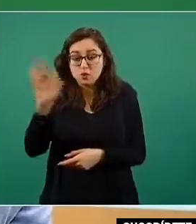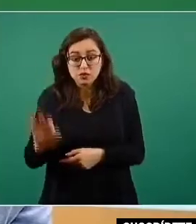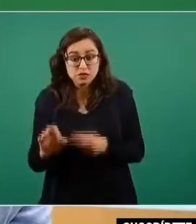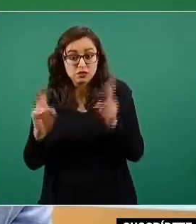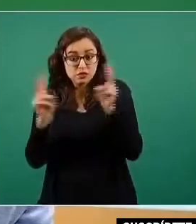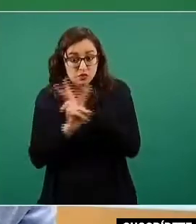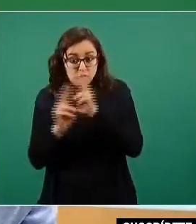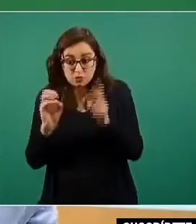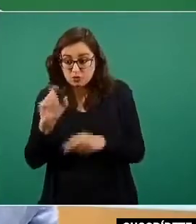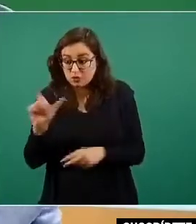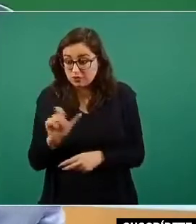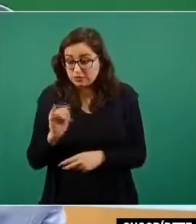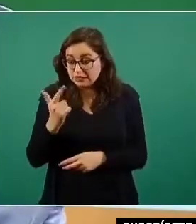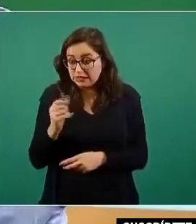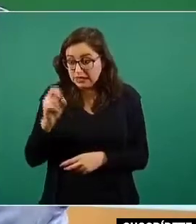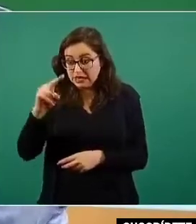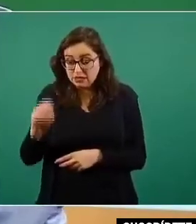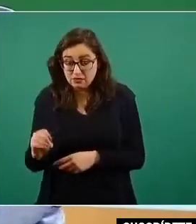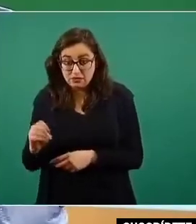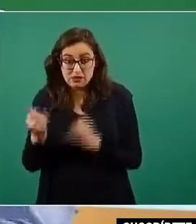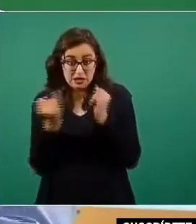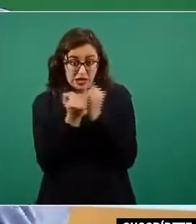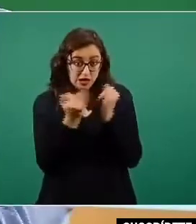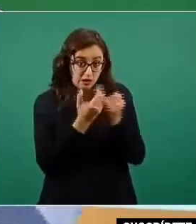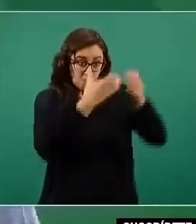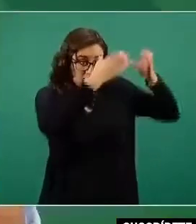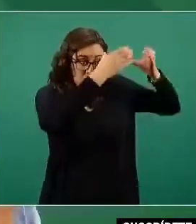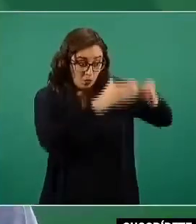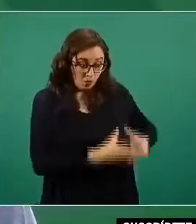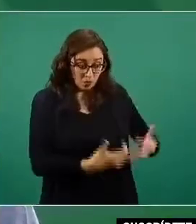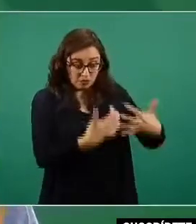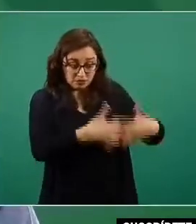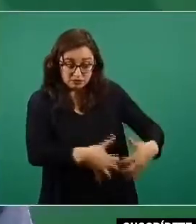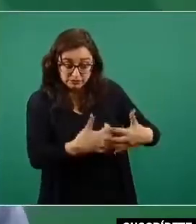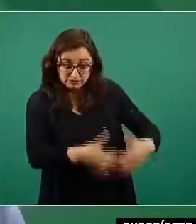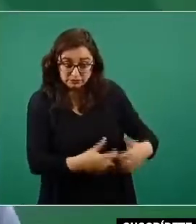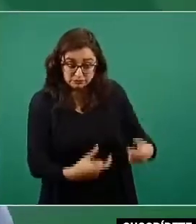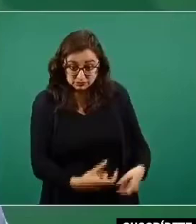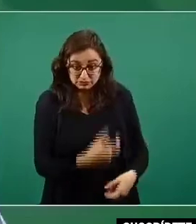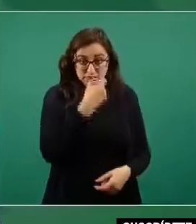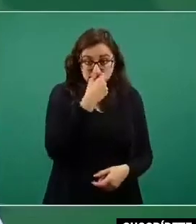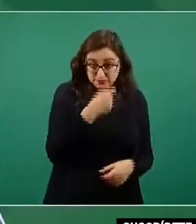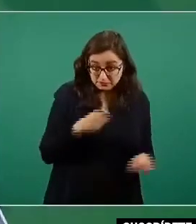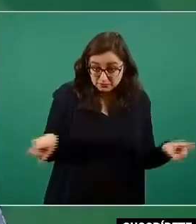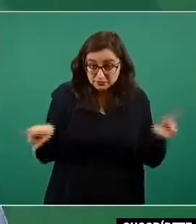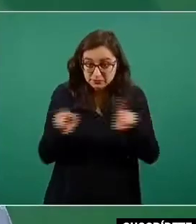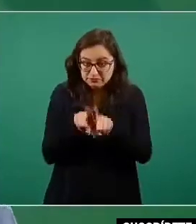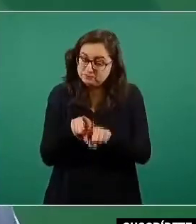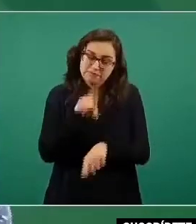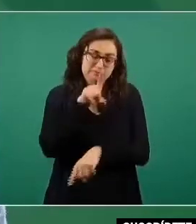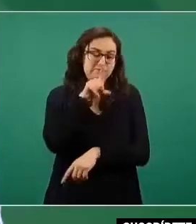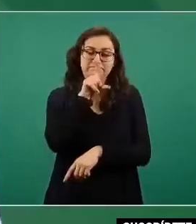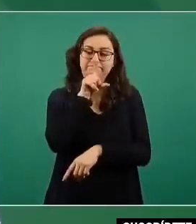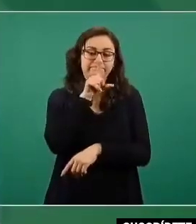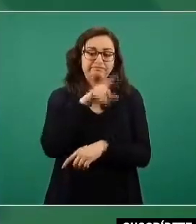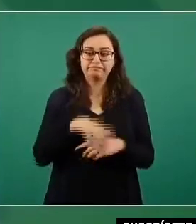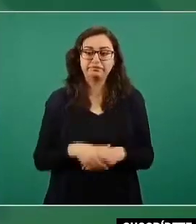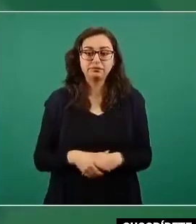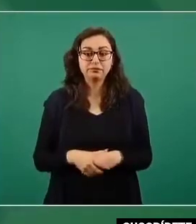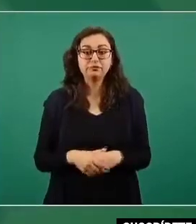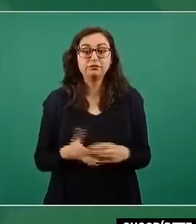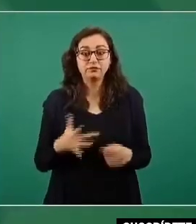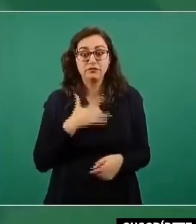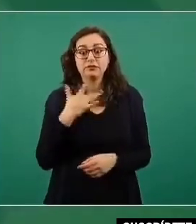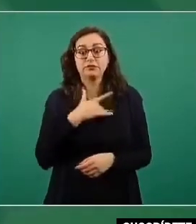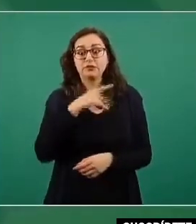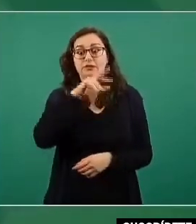no necesariamente es lo que se requiere para sostener la capacidad respiratoria de una persona afectada con COVID. Entonces, nos preocupa que